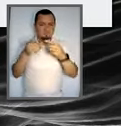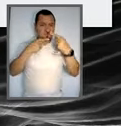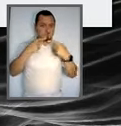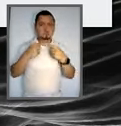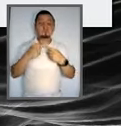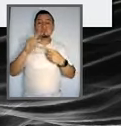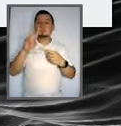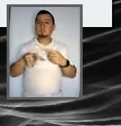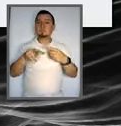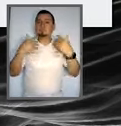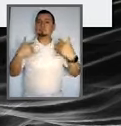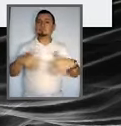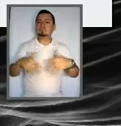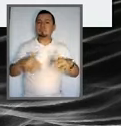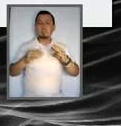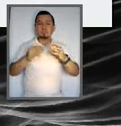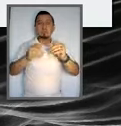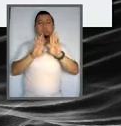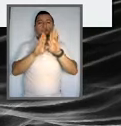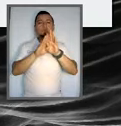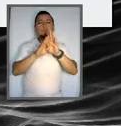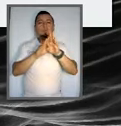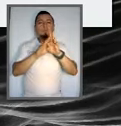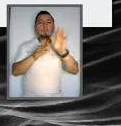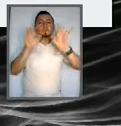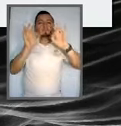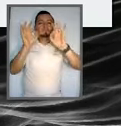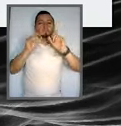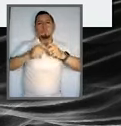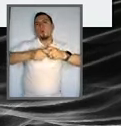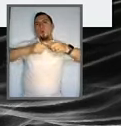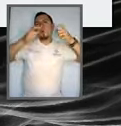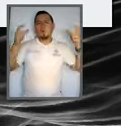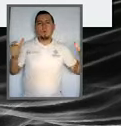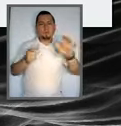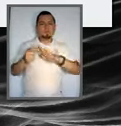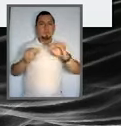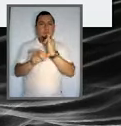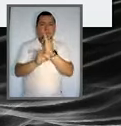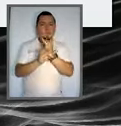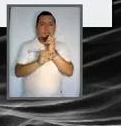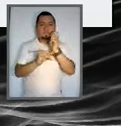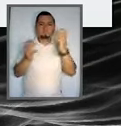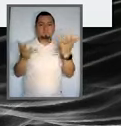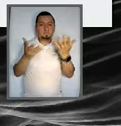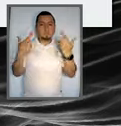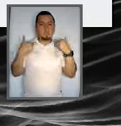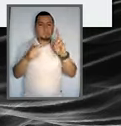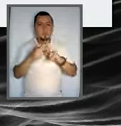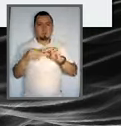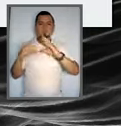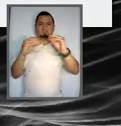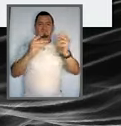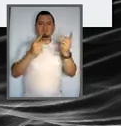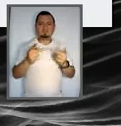un boom de cuentas oficiales, un gran incremento de transformación digital por parte de nuestros maestros, desde